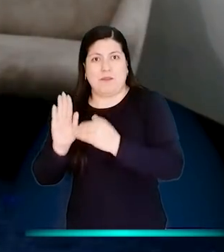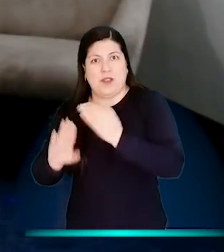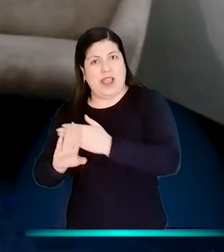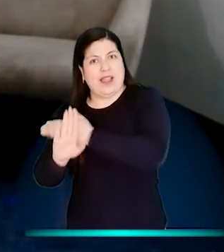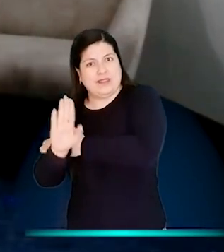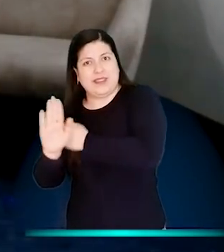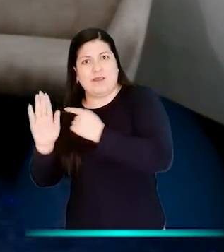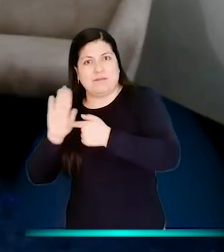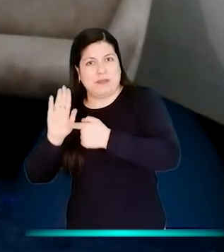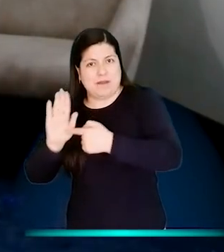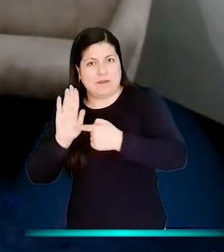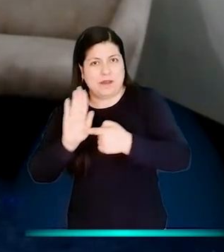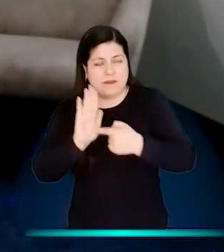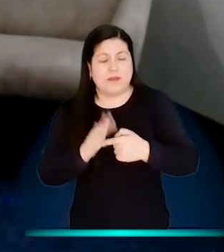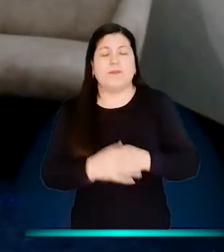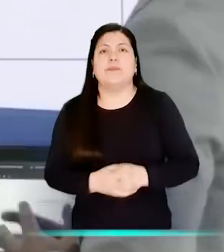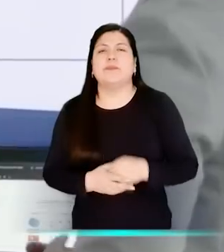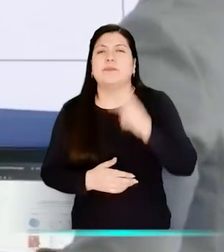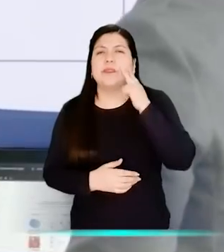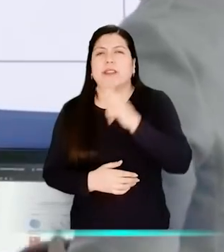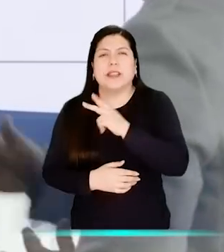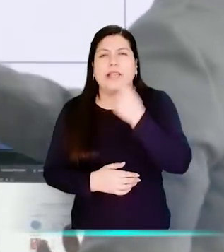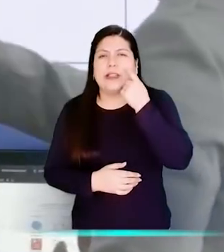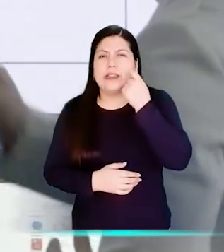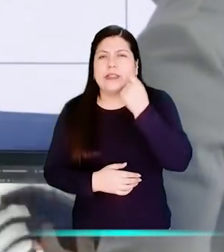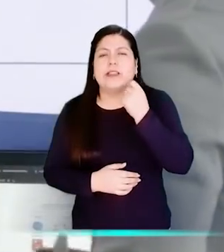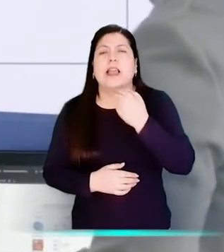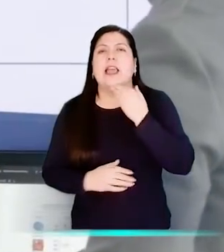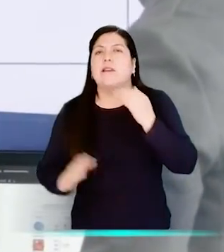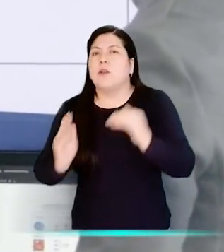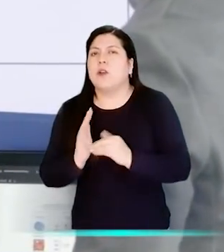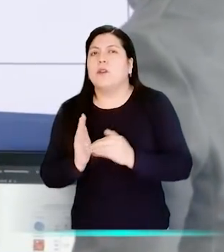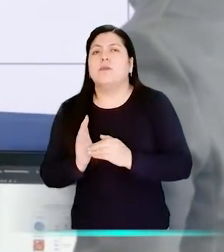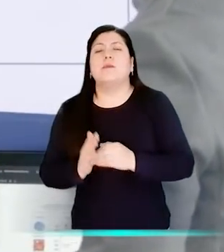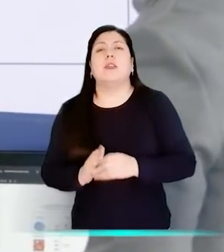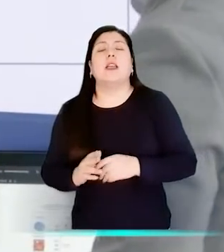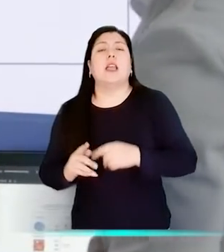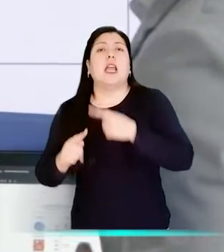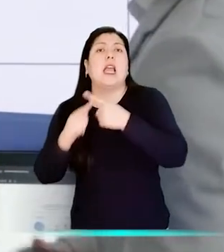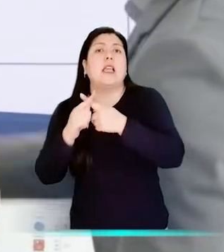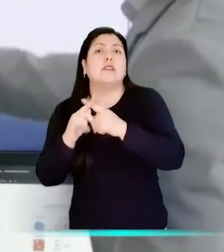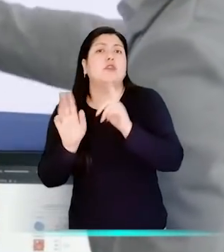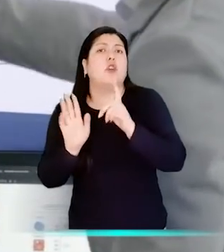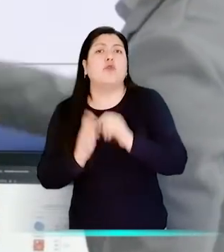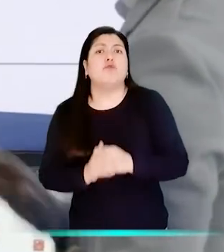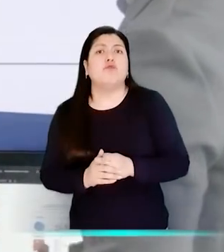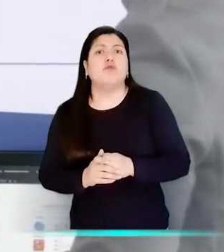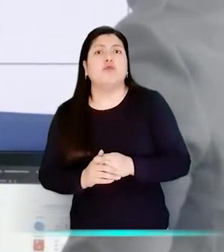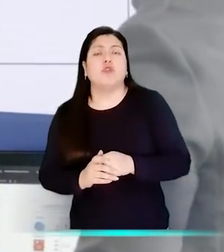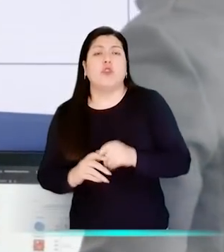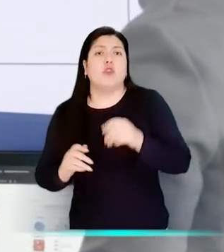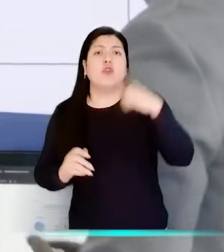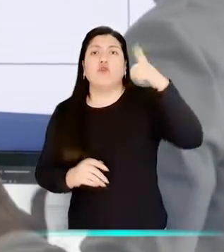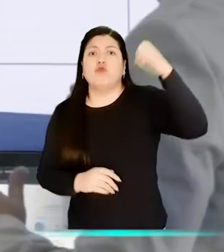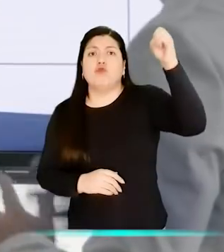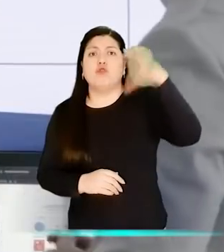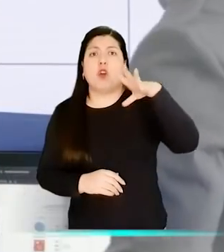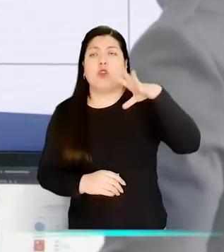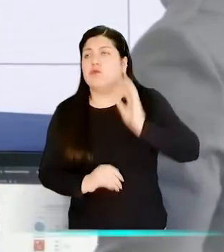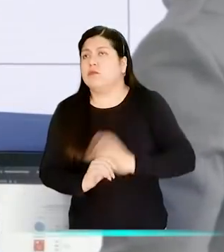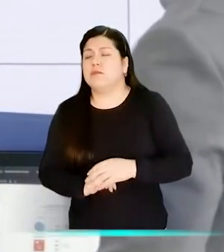como los ejemplos que hemos visto. Aquí podemos detallar el ejemplo que ahorita hablábamos, donde no es necesariamente una X. Pusieron un